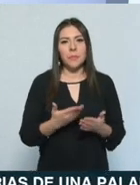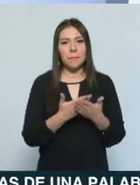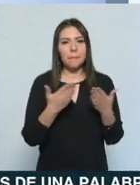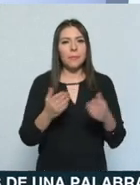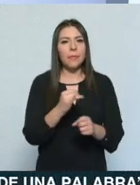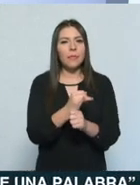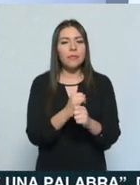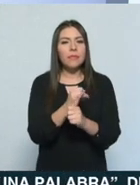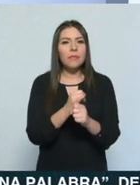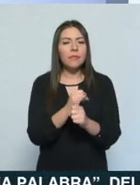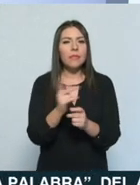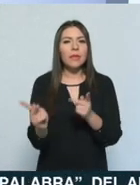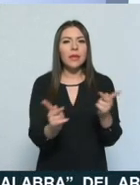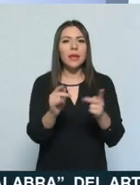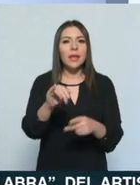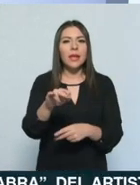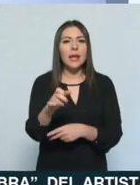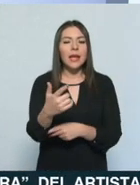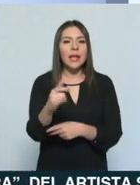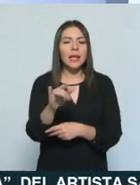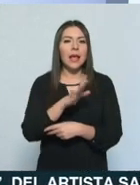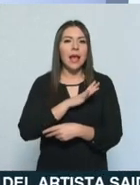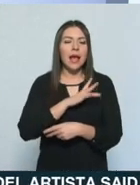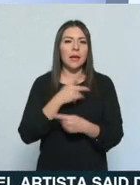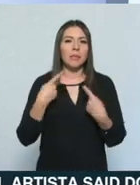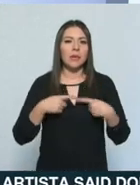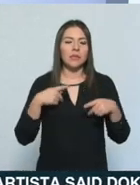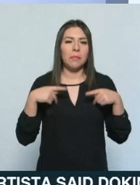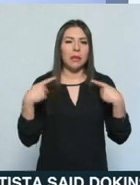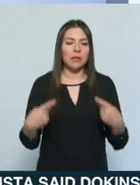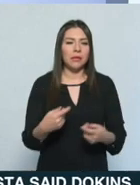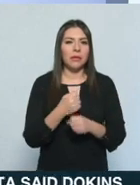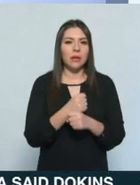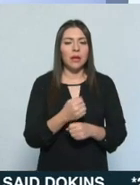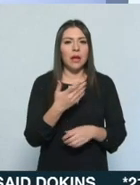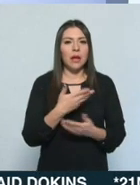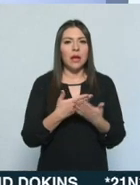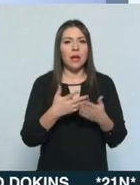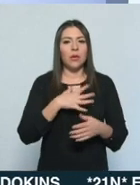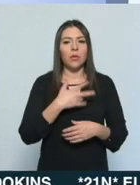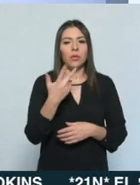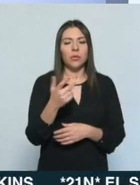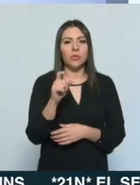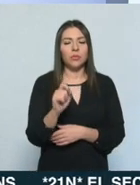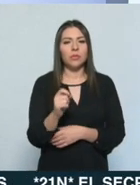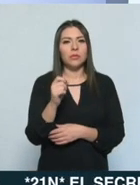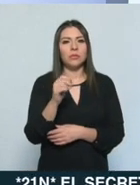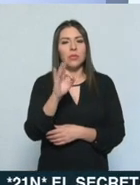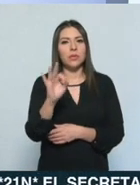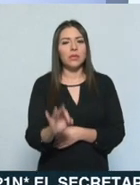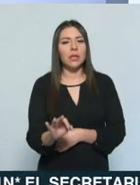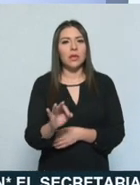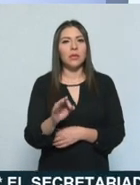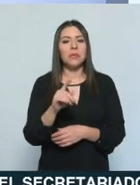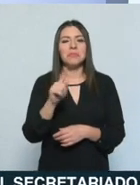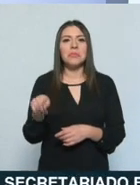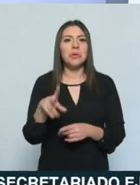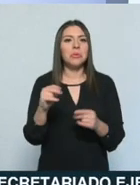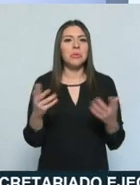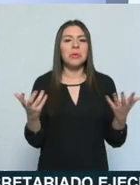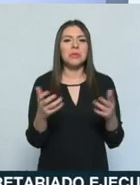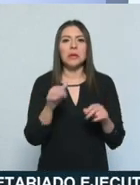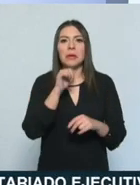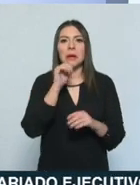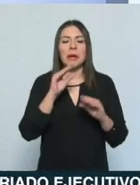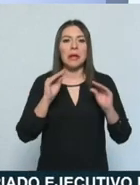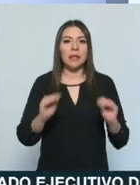victimización del INEGI, tenemos un índice de 98% de impunidad sobre los delitos, lo que se llama la cifra negra,